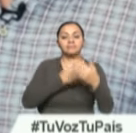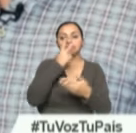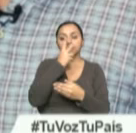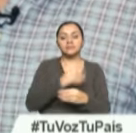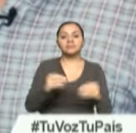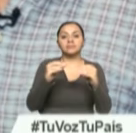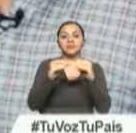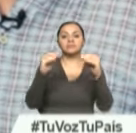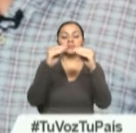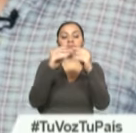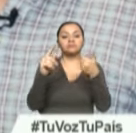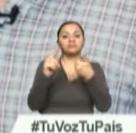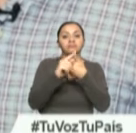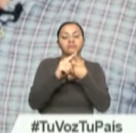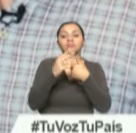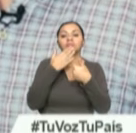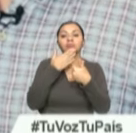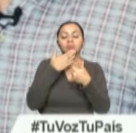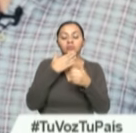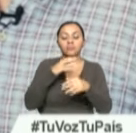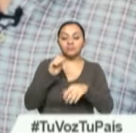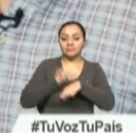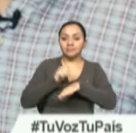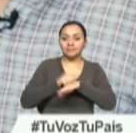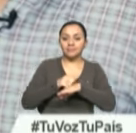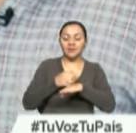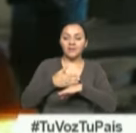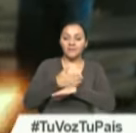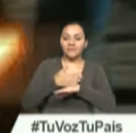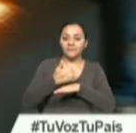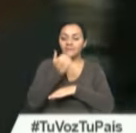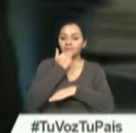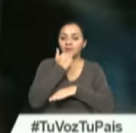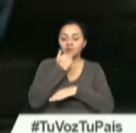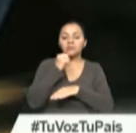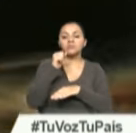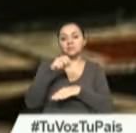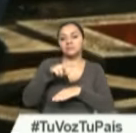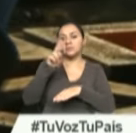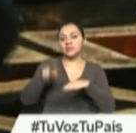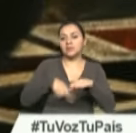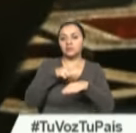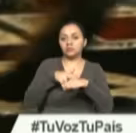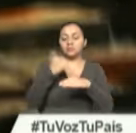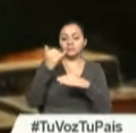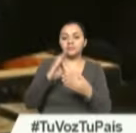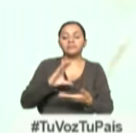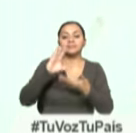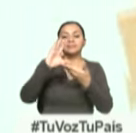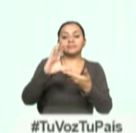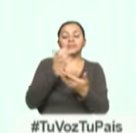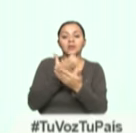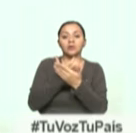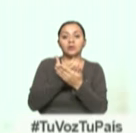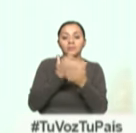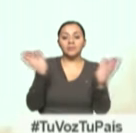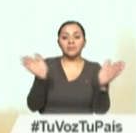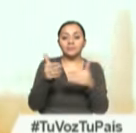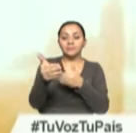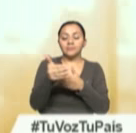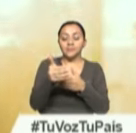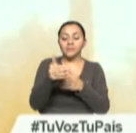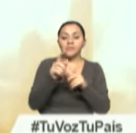como materia prima principal, que es la chatarra, de origen nacional. De esta manera se adjudicó a la economía popular y